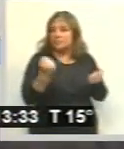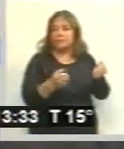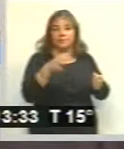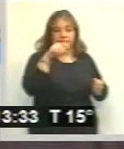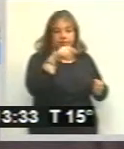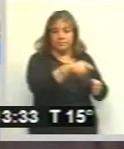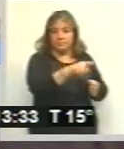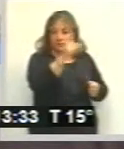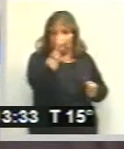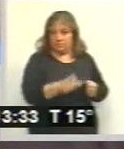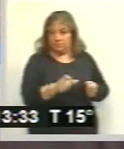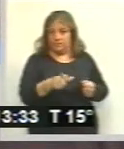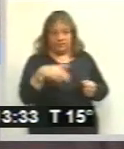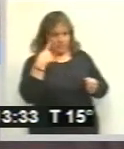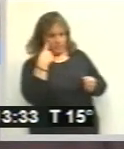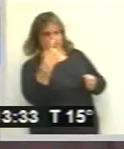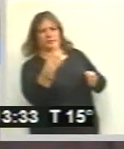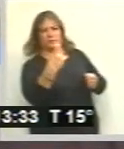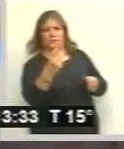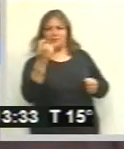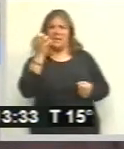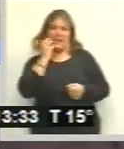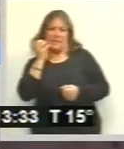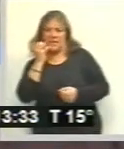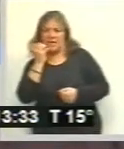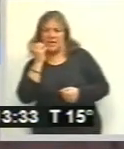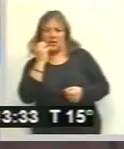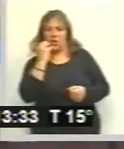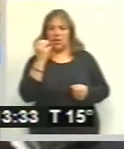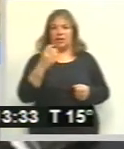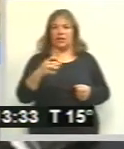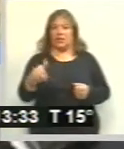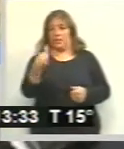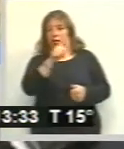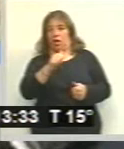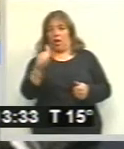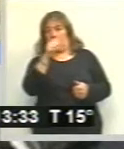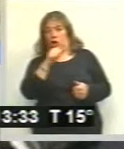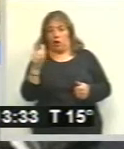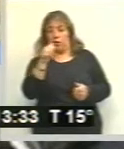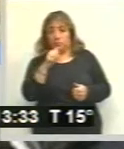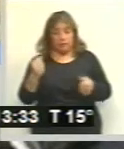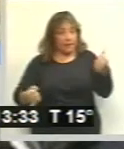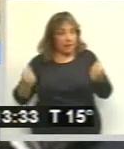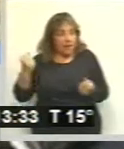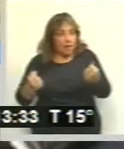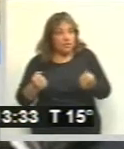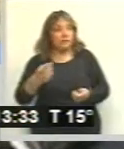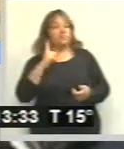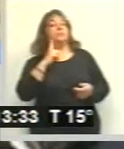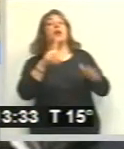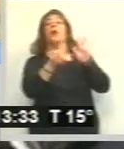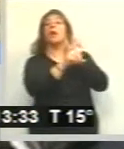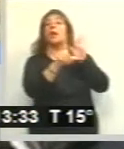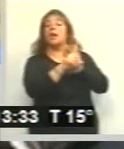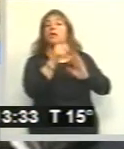unidad especial detectó a un remisero que se encontraba bajo los efectos del alcohol. Tengamos en cuenta que la ley